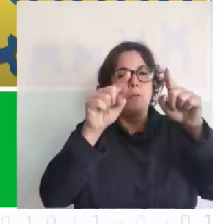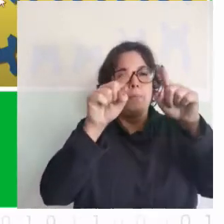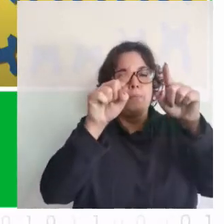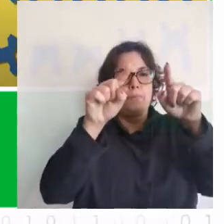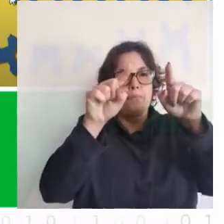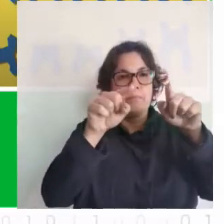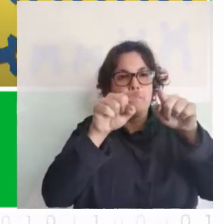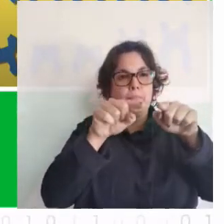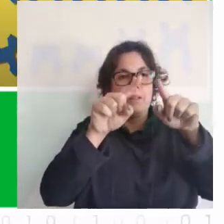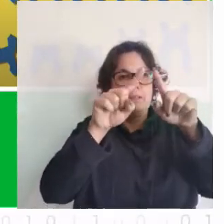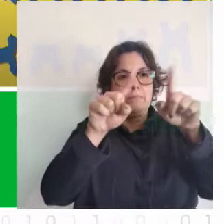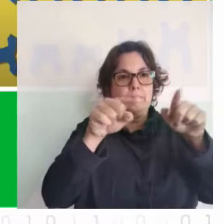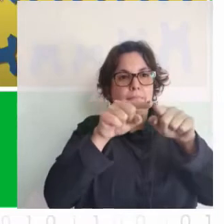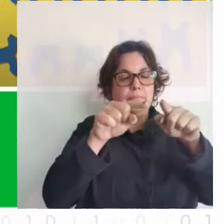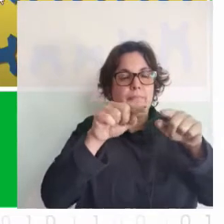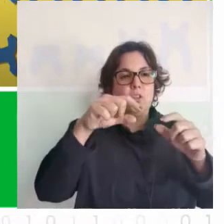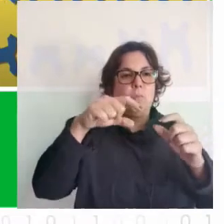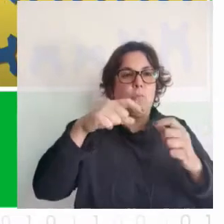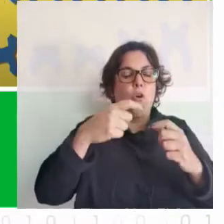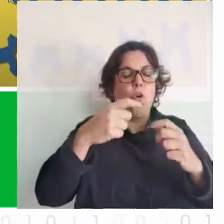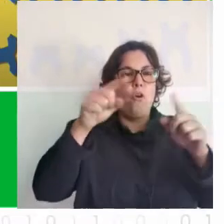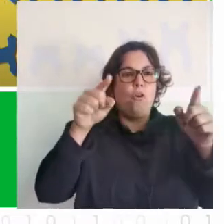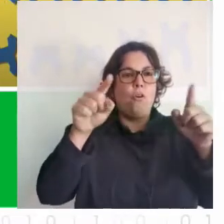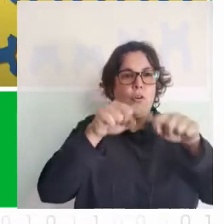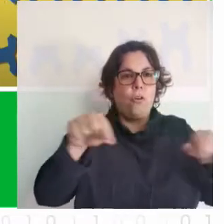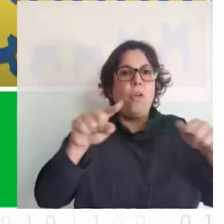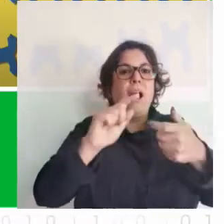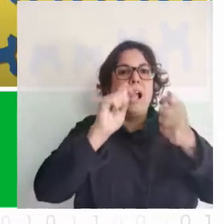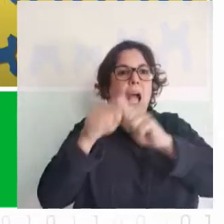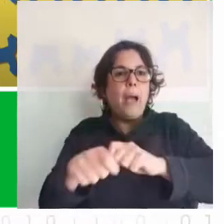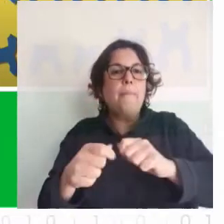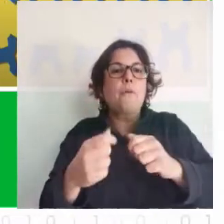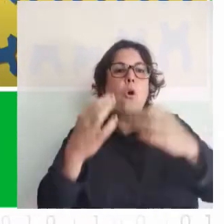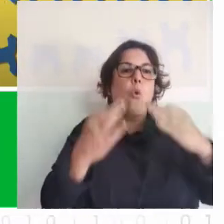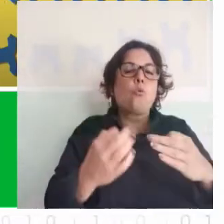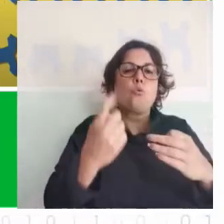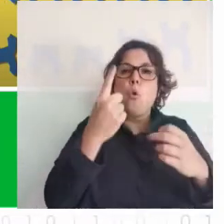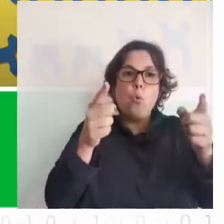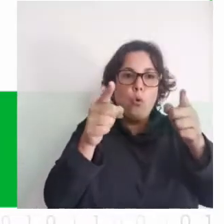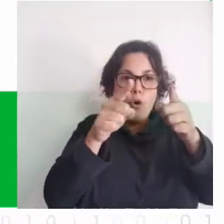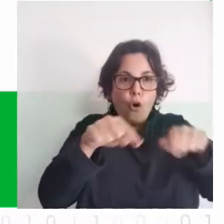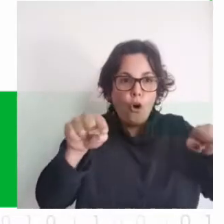un paciente y señalado mutaciones que puede tener en un determinado cromosoma.